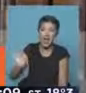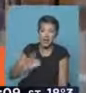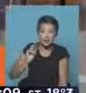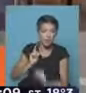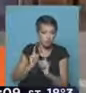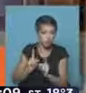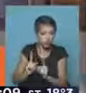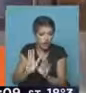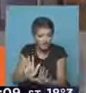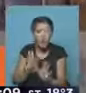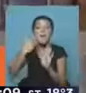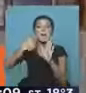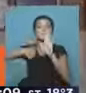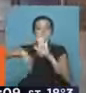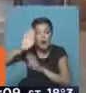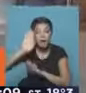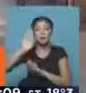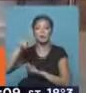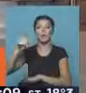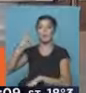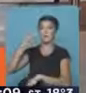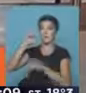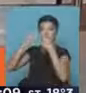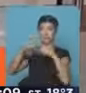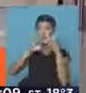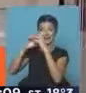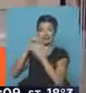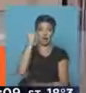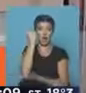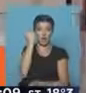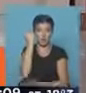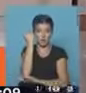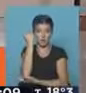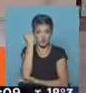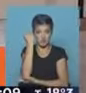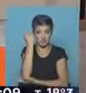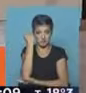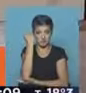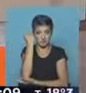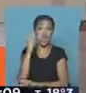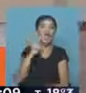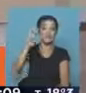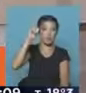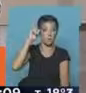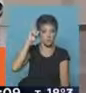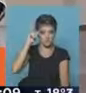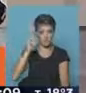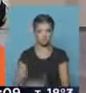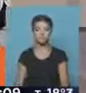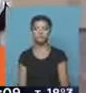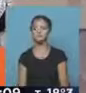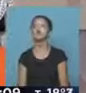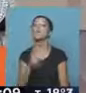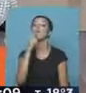en particular desde que la crisis económica se instaló en el corazón del sistema, en 2008. En Francia,